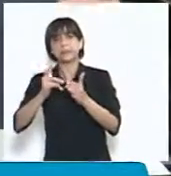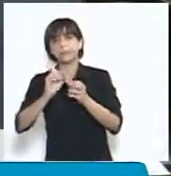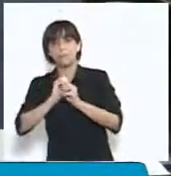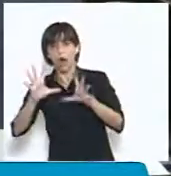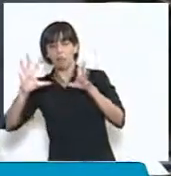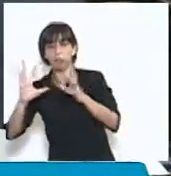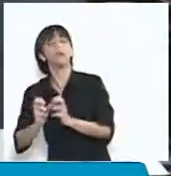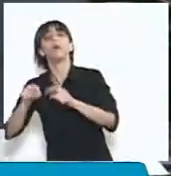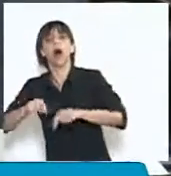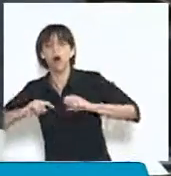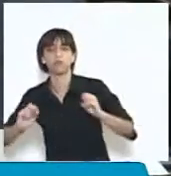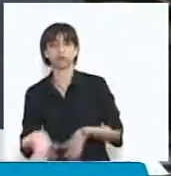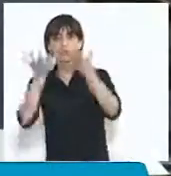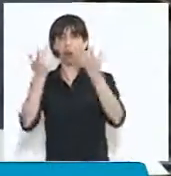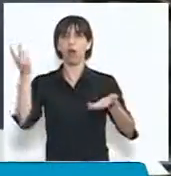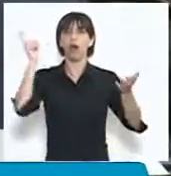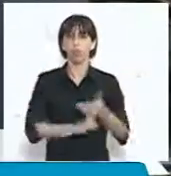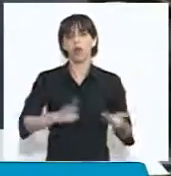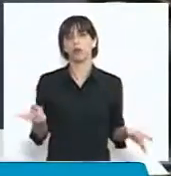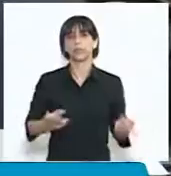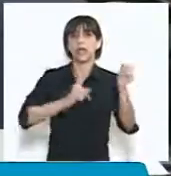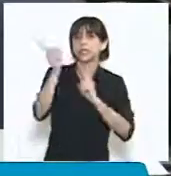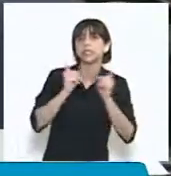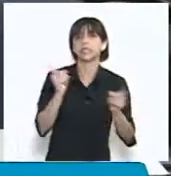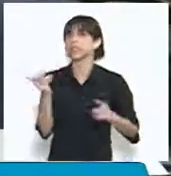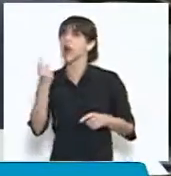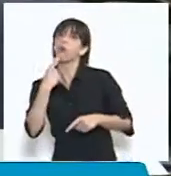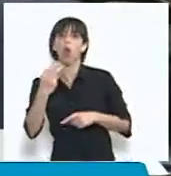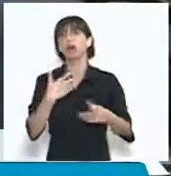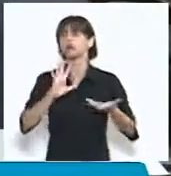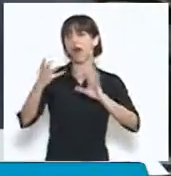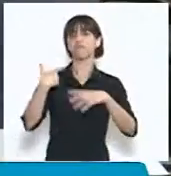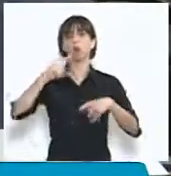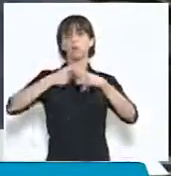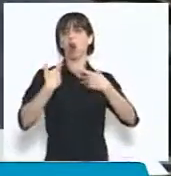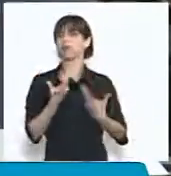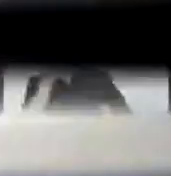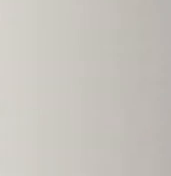la usan para hacer política y no para reconocer un derecho colectivo de todos.